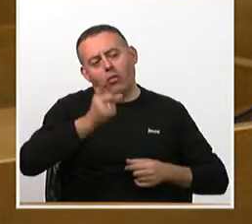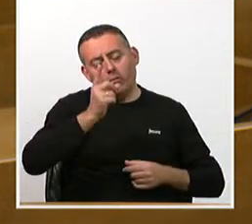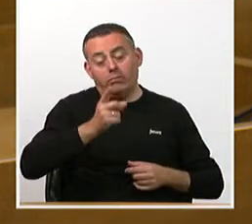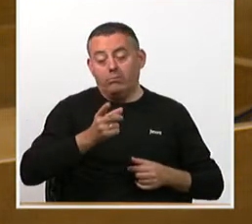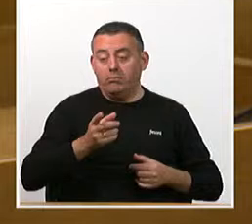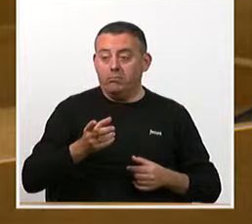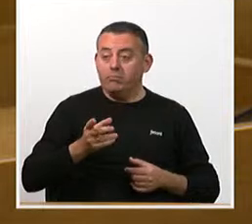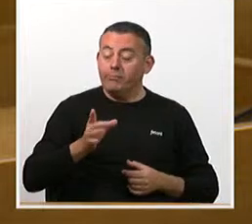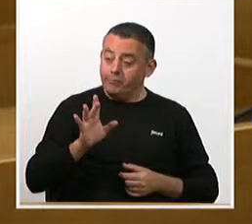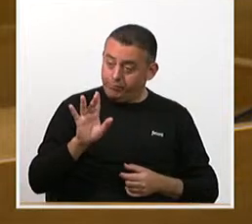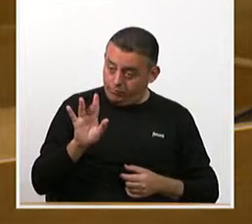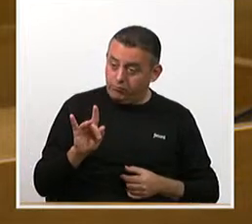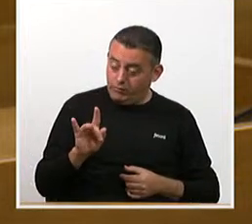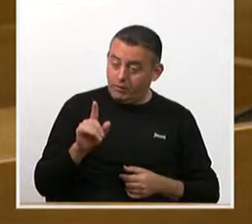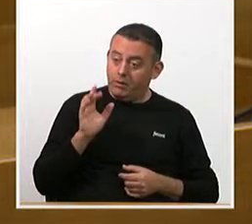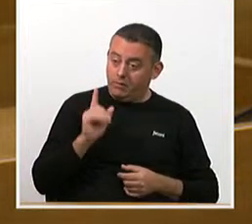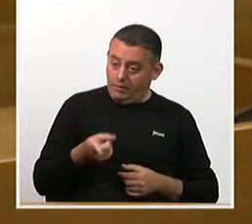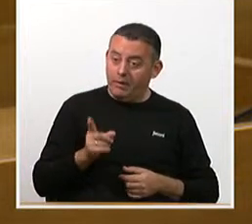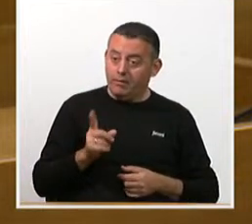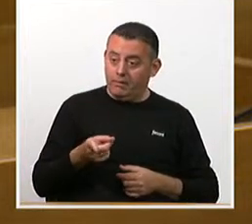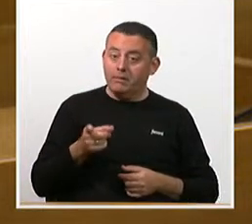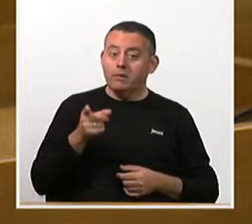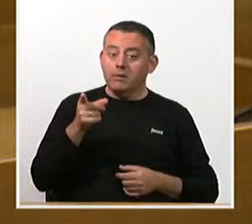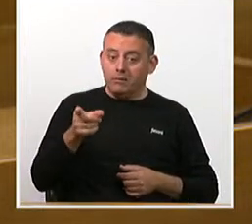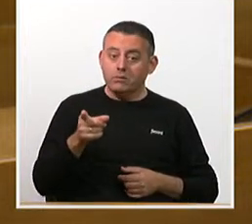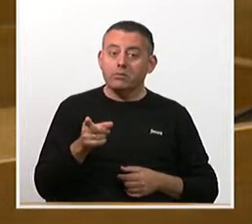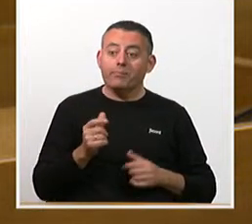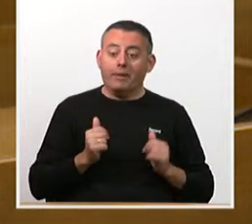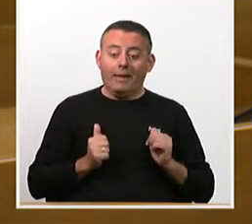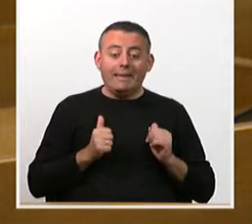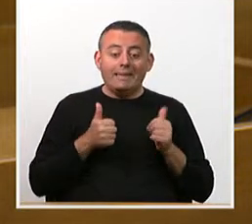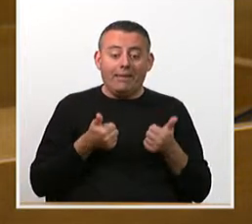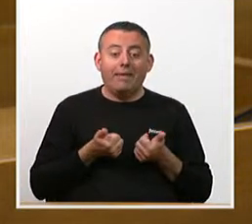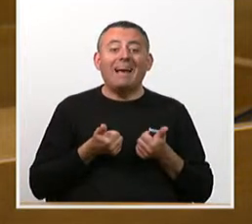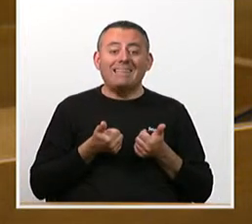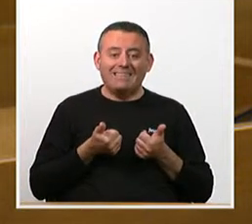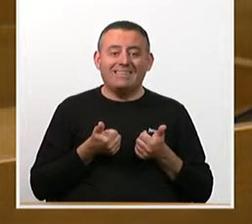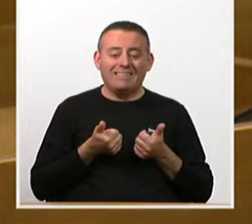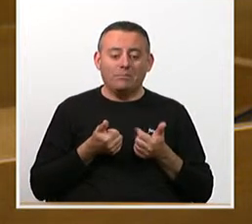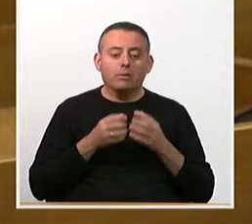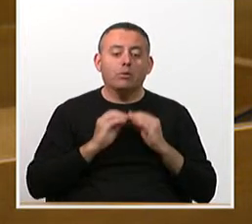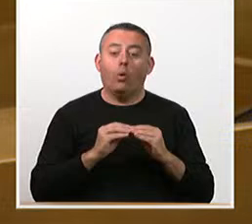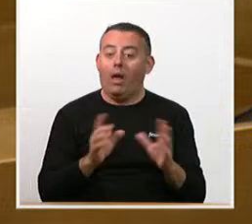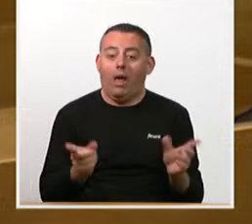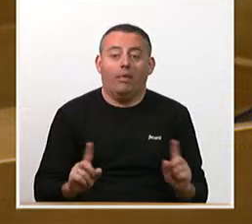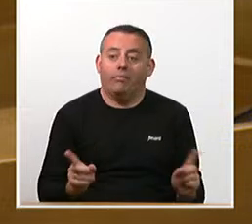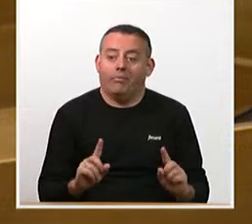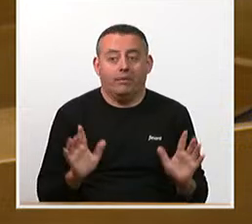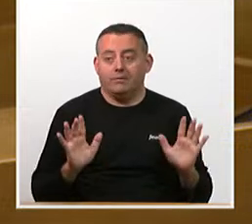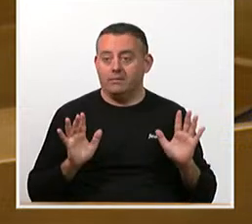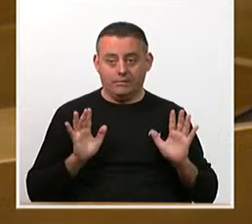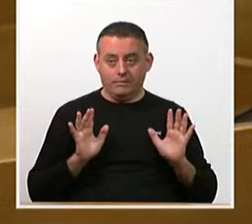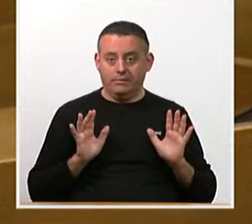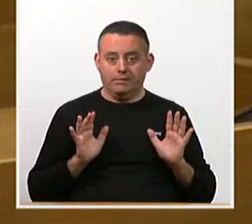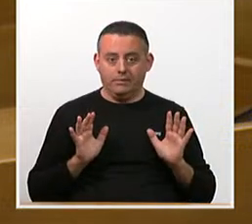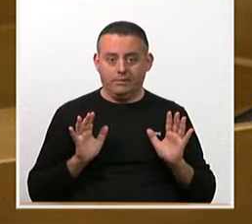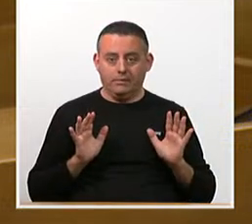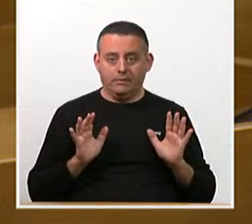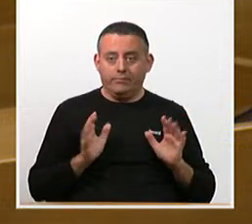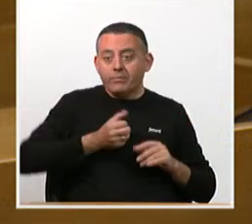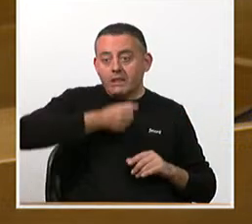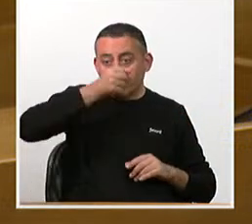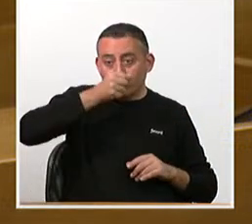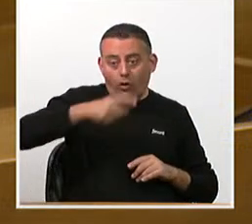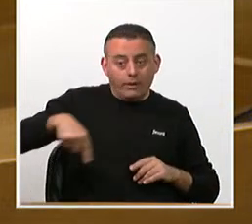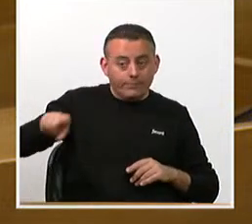diga sí los iniciaron ustedes y ahí se quedaron iniciados y nada más señorías del soe nos han